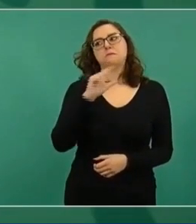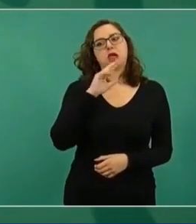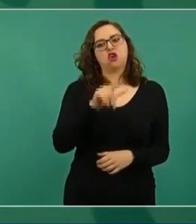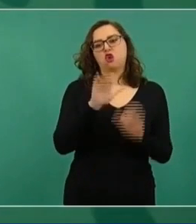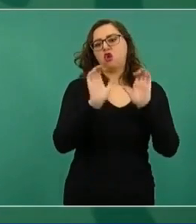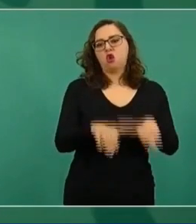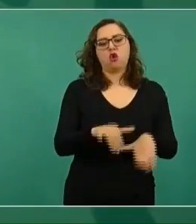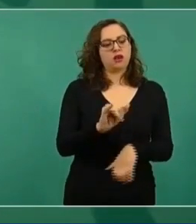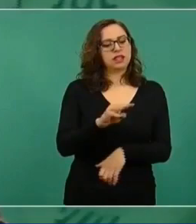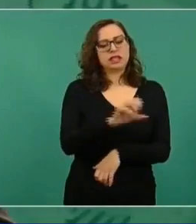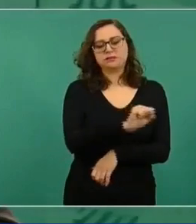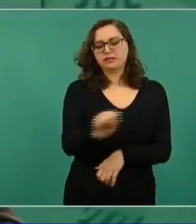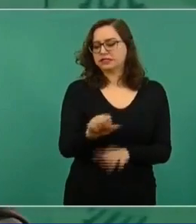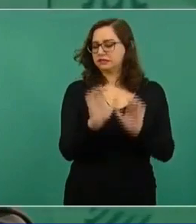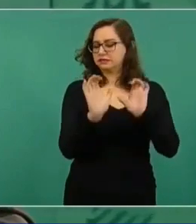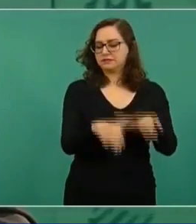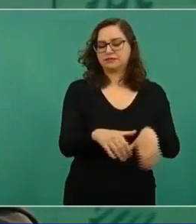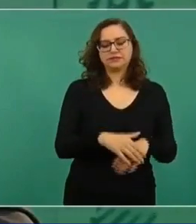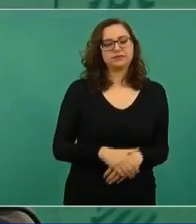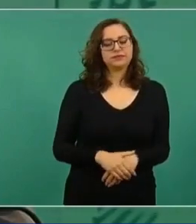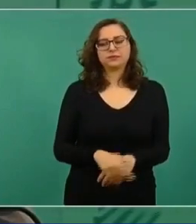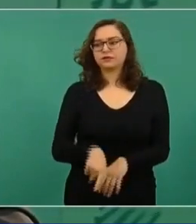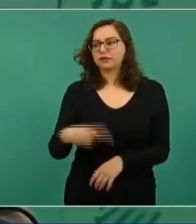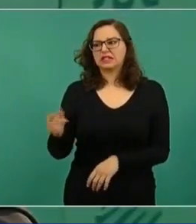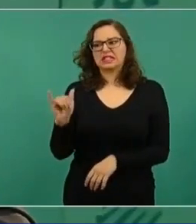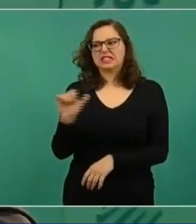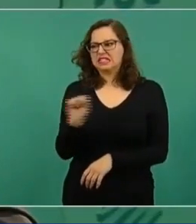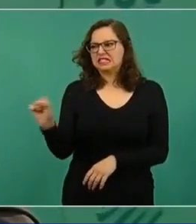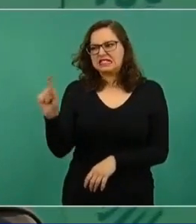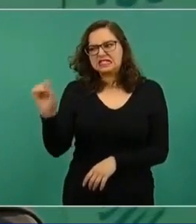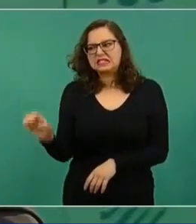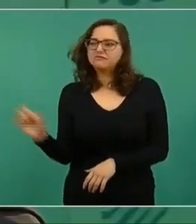que el ISSSTE o que la Secretaría de Salud.